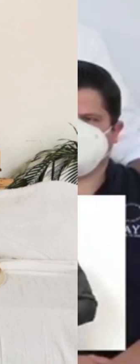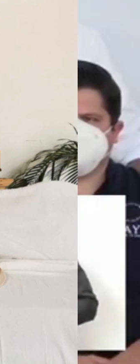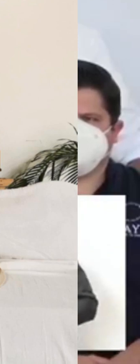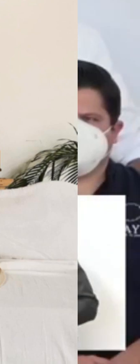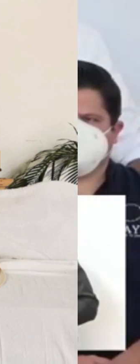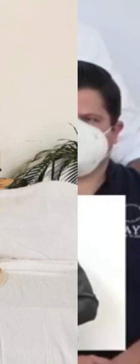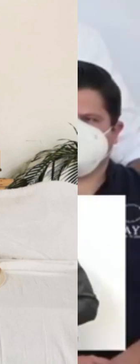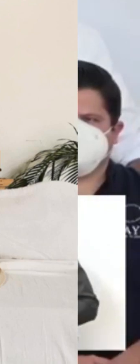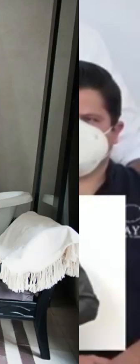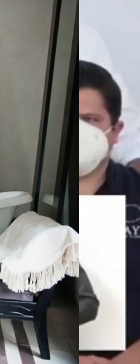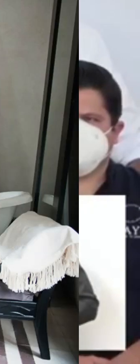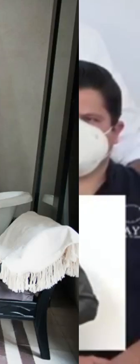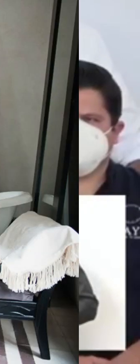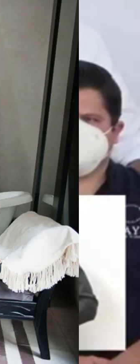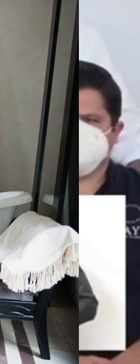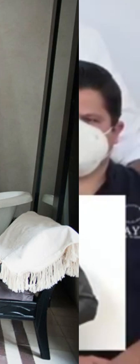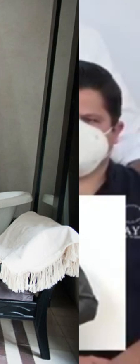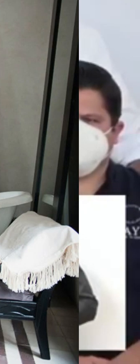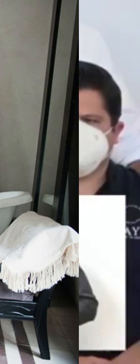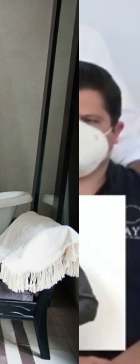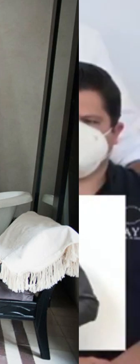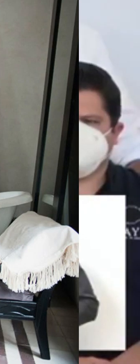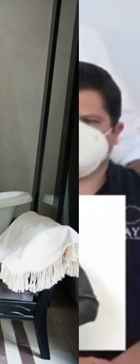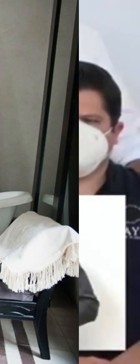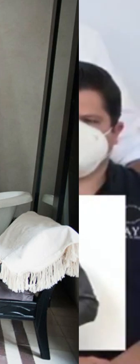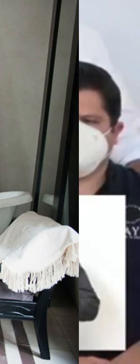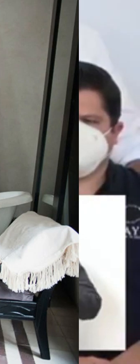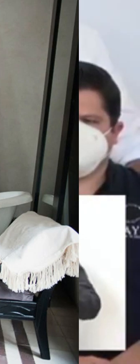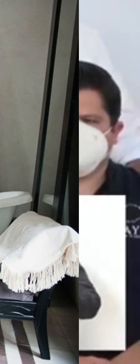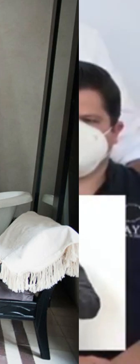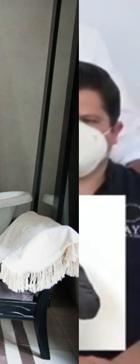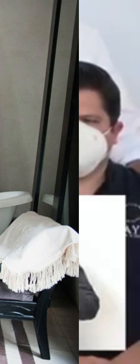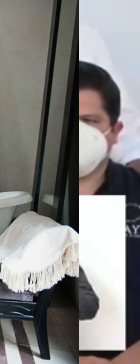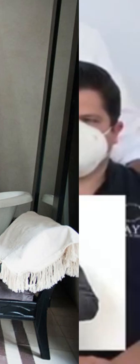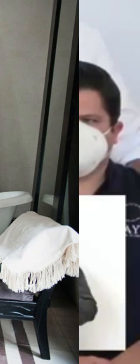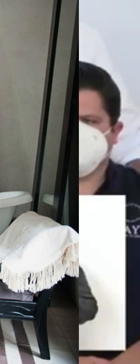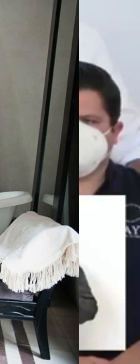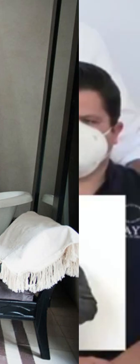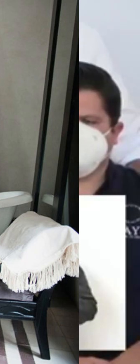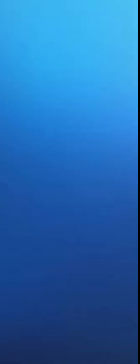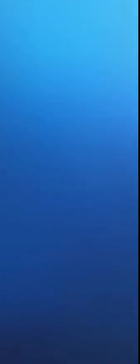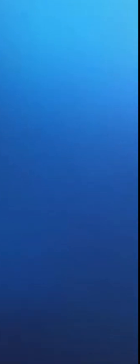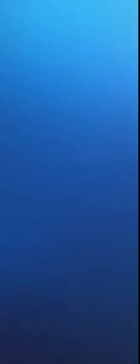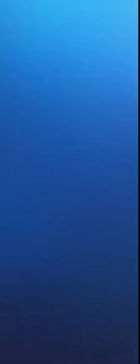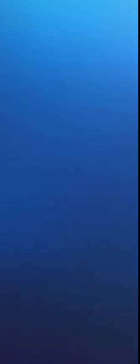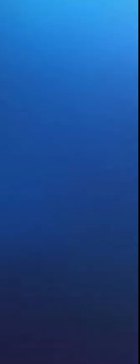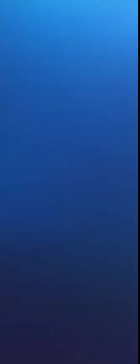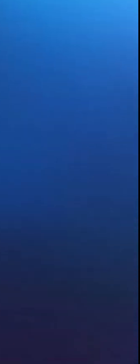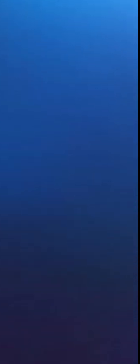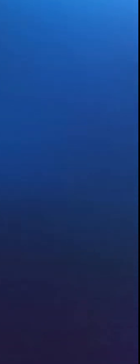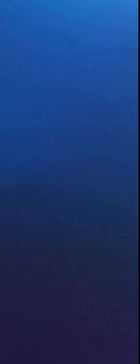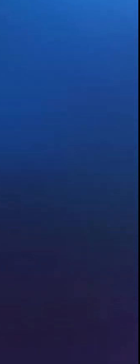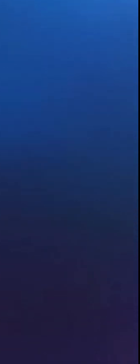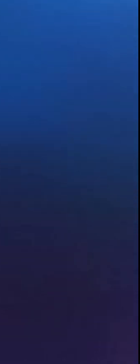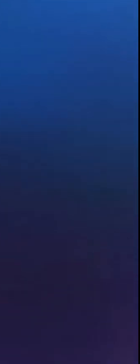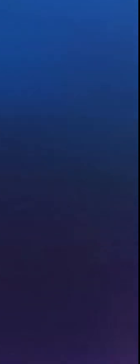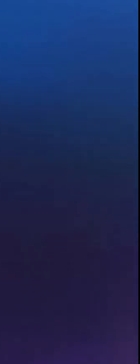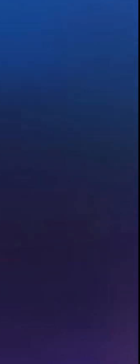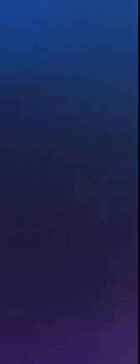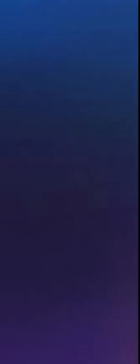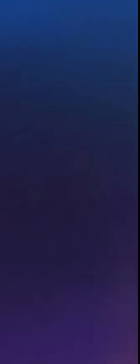6.8 millones de pesos y la generación de 119 empleos directos e indirectos. Número 21.